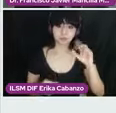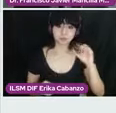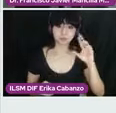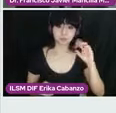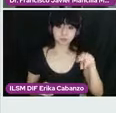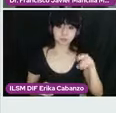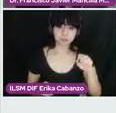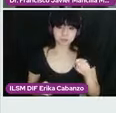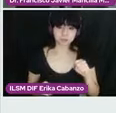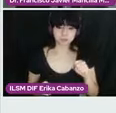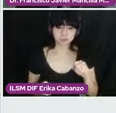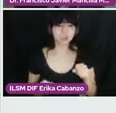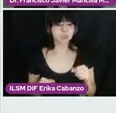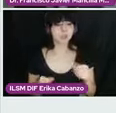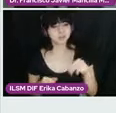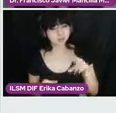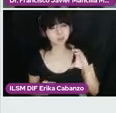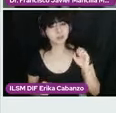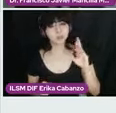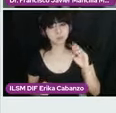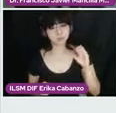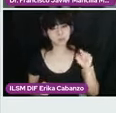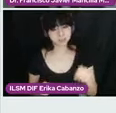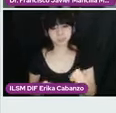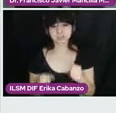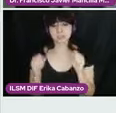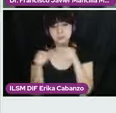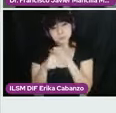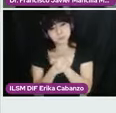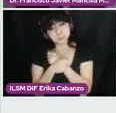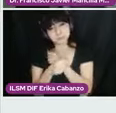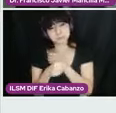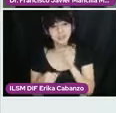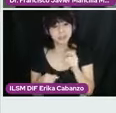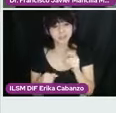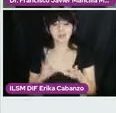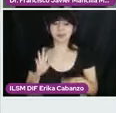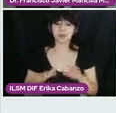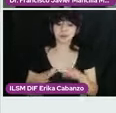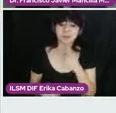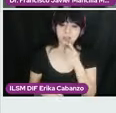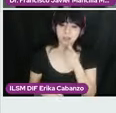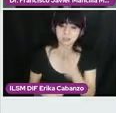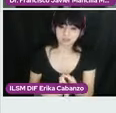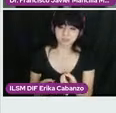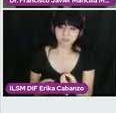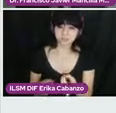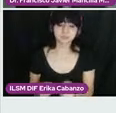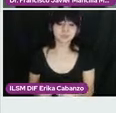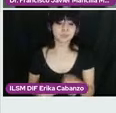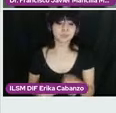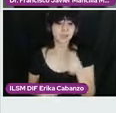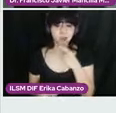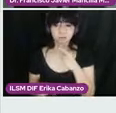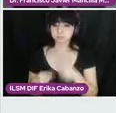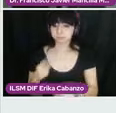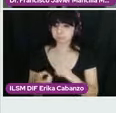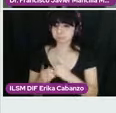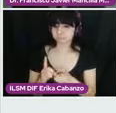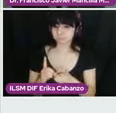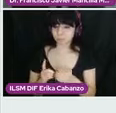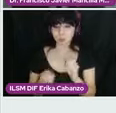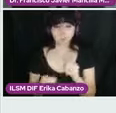están convulsionando. Entonces, de ahí que se manejen antidepresivos, ansiolíticos, para el tratamiento de ese zumbido, ¿sí? Es una